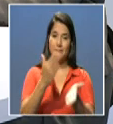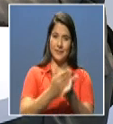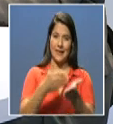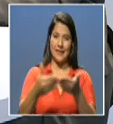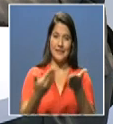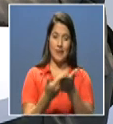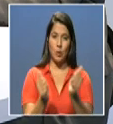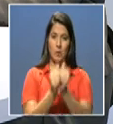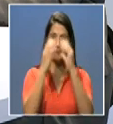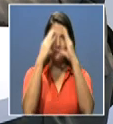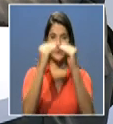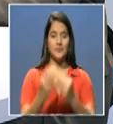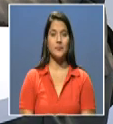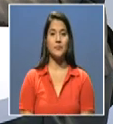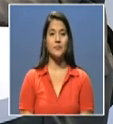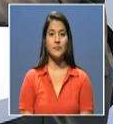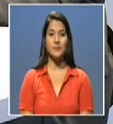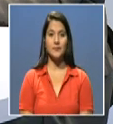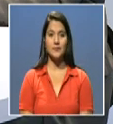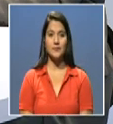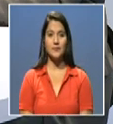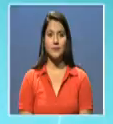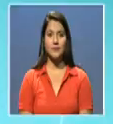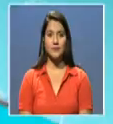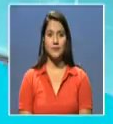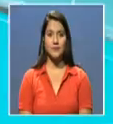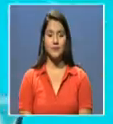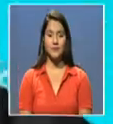ya regresamos con más noticias.